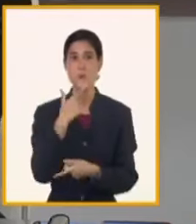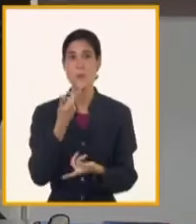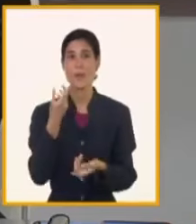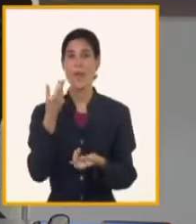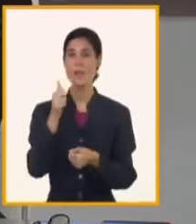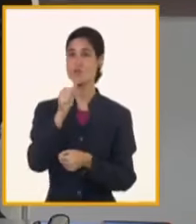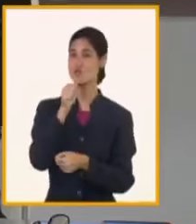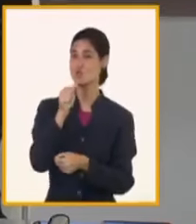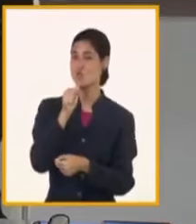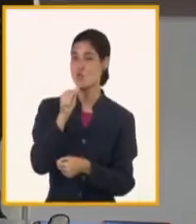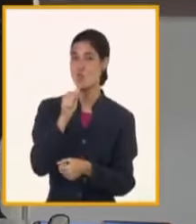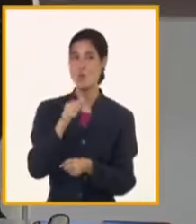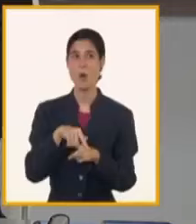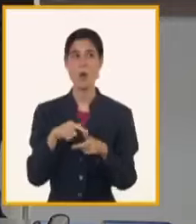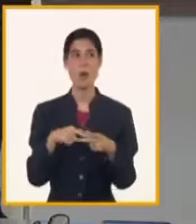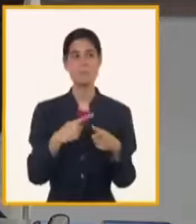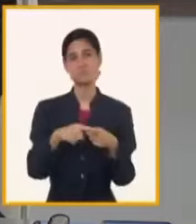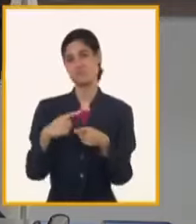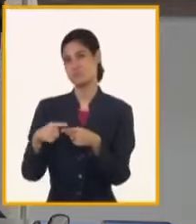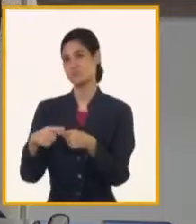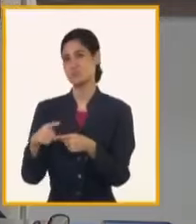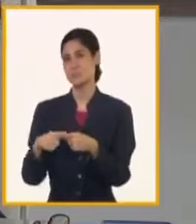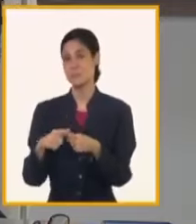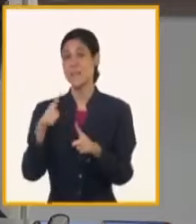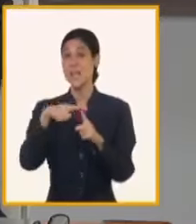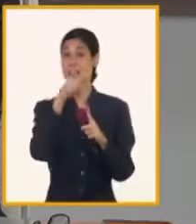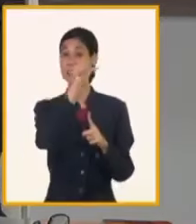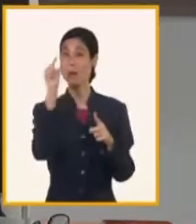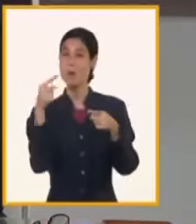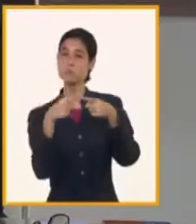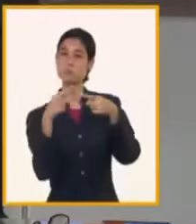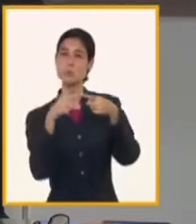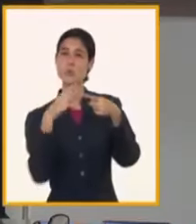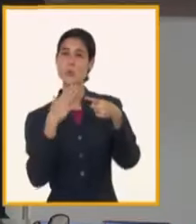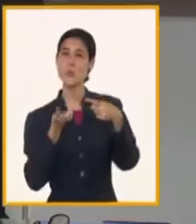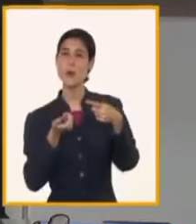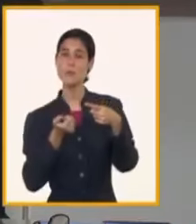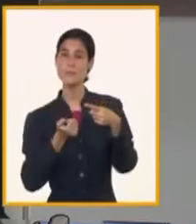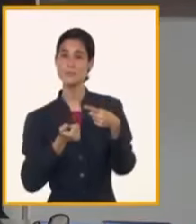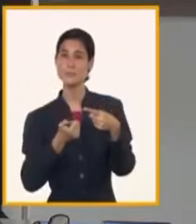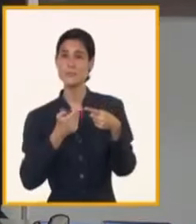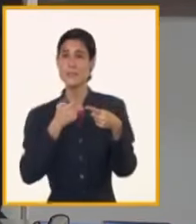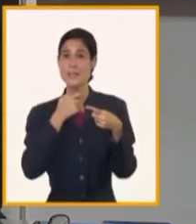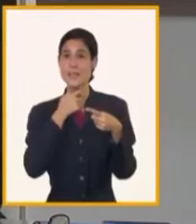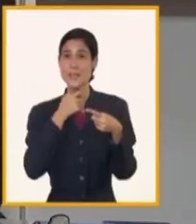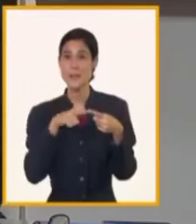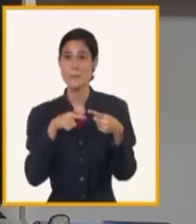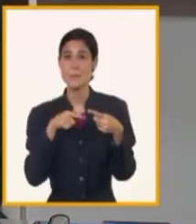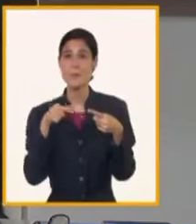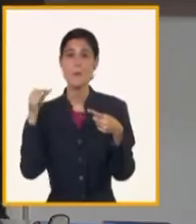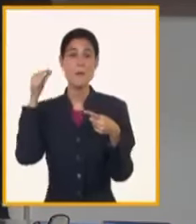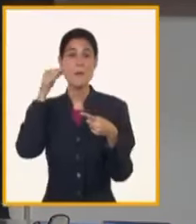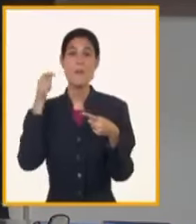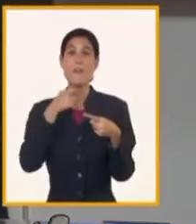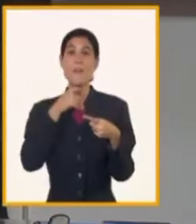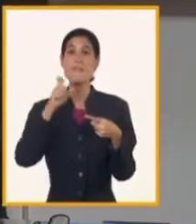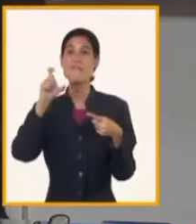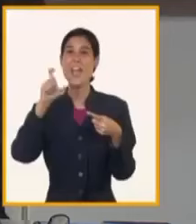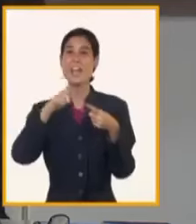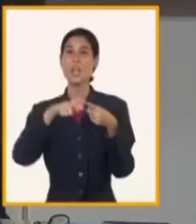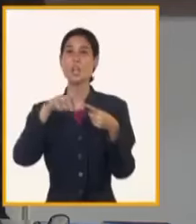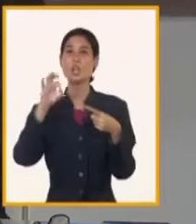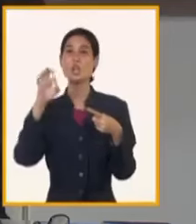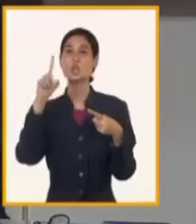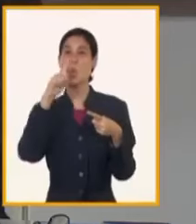preocupación nos acerca uno es el tema de felon 2 que son 200 no son 250 mw bueno